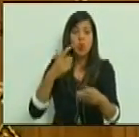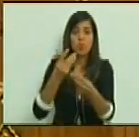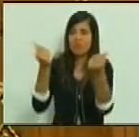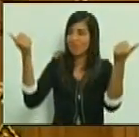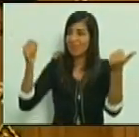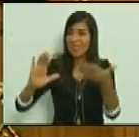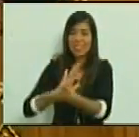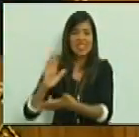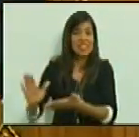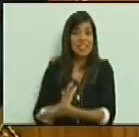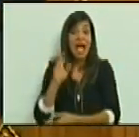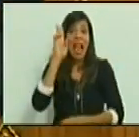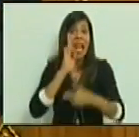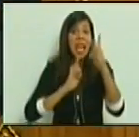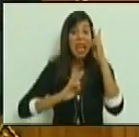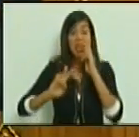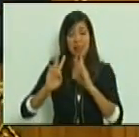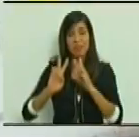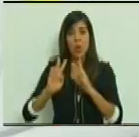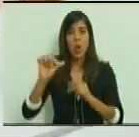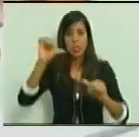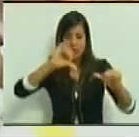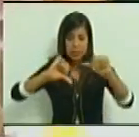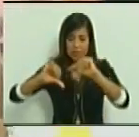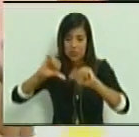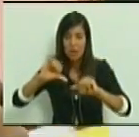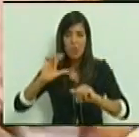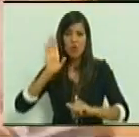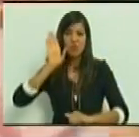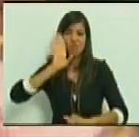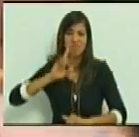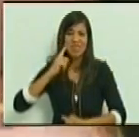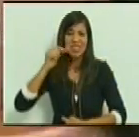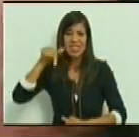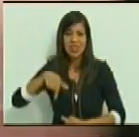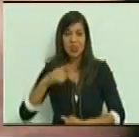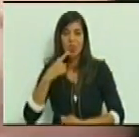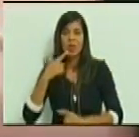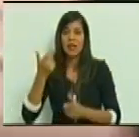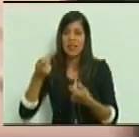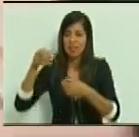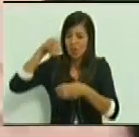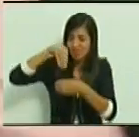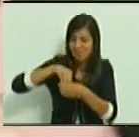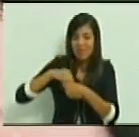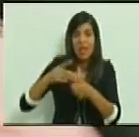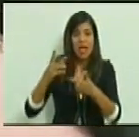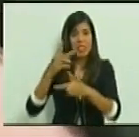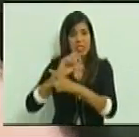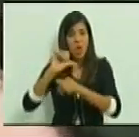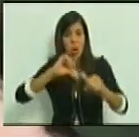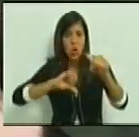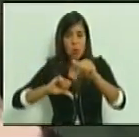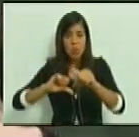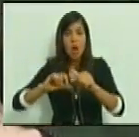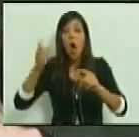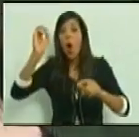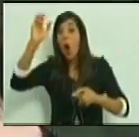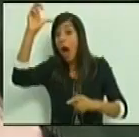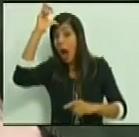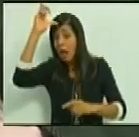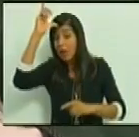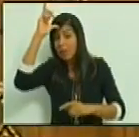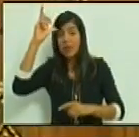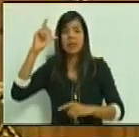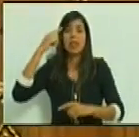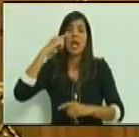manera progresiva el uso de los agroquímicos cuyos componentes sustantivos son todos importados, porque los produce o la India o Alemania o